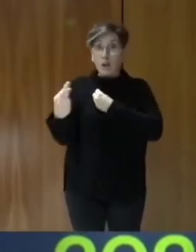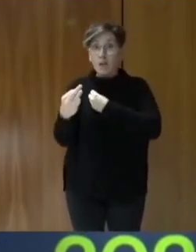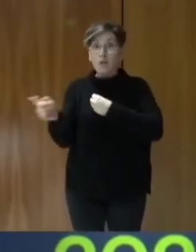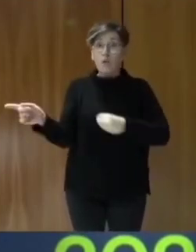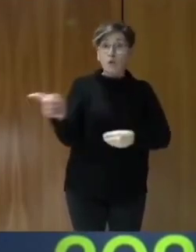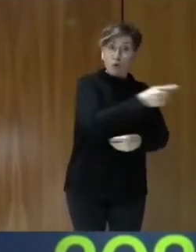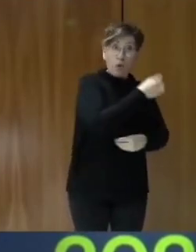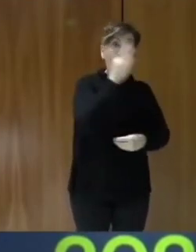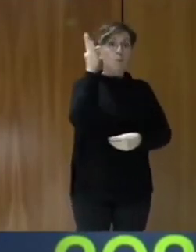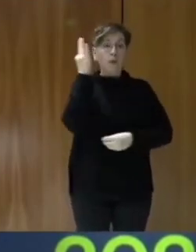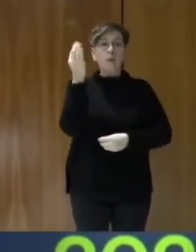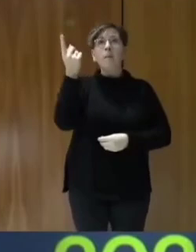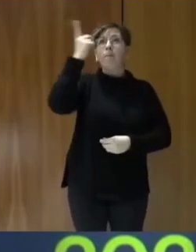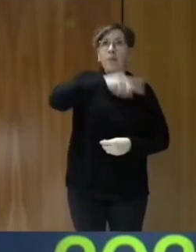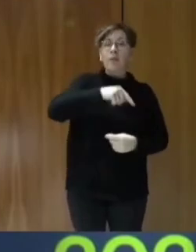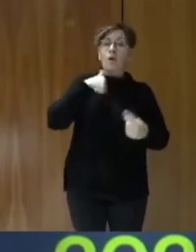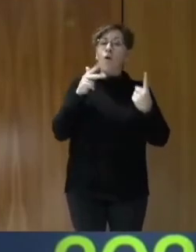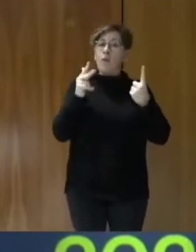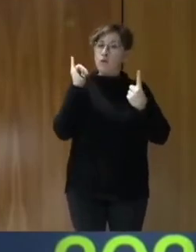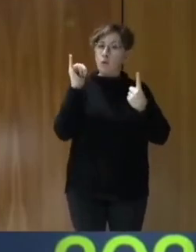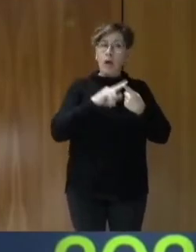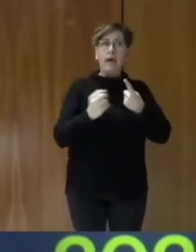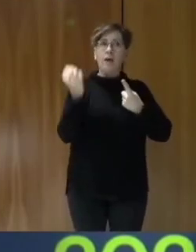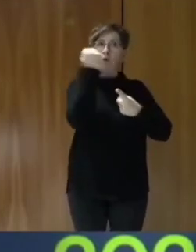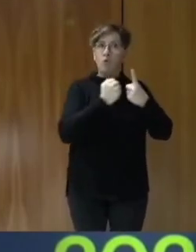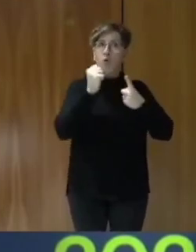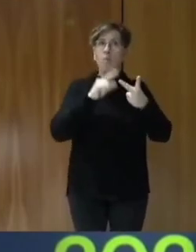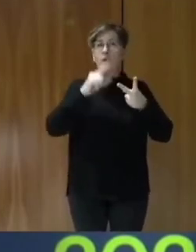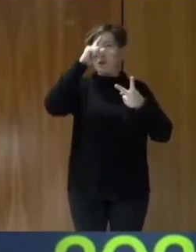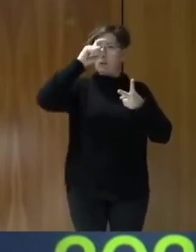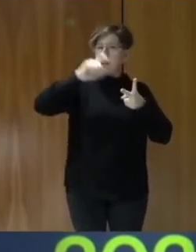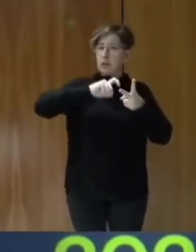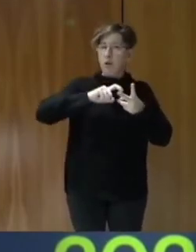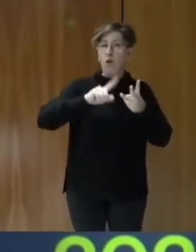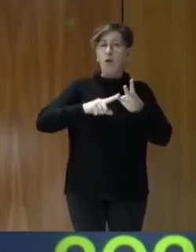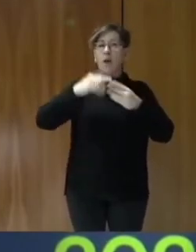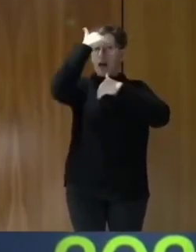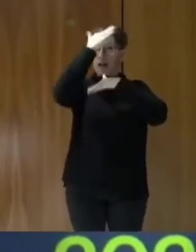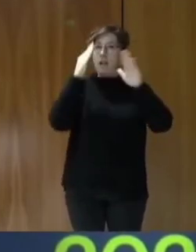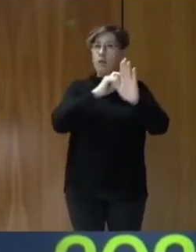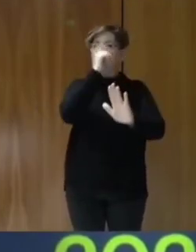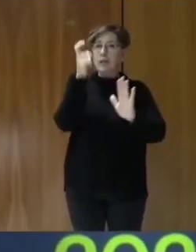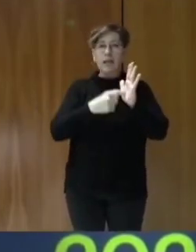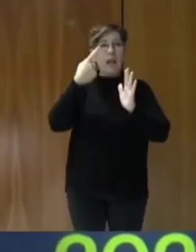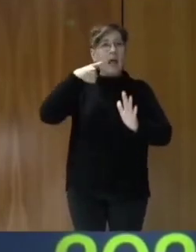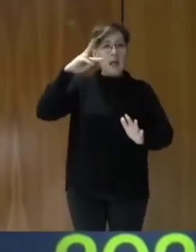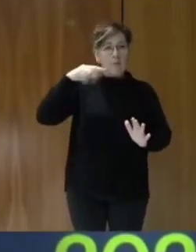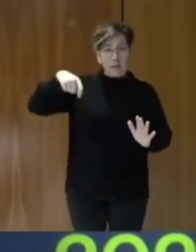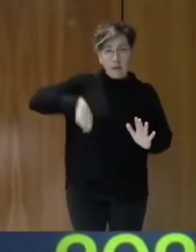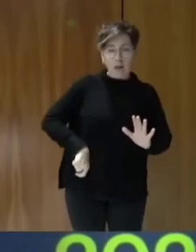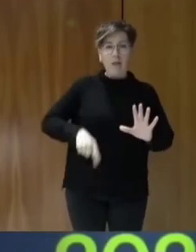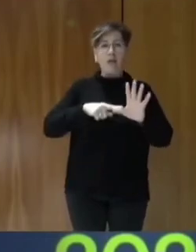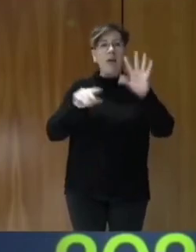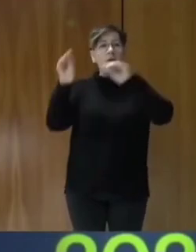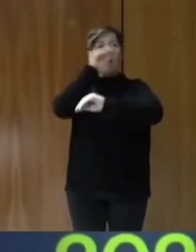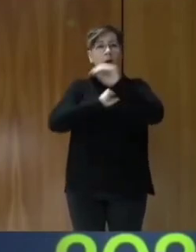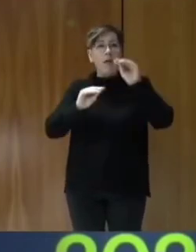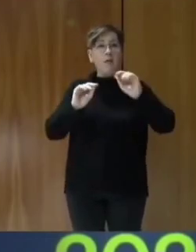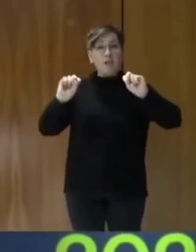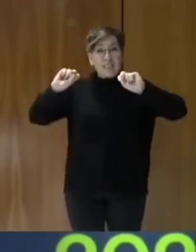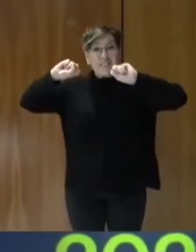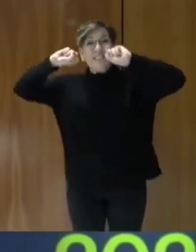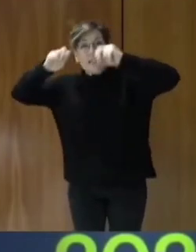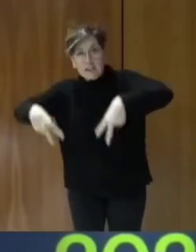tienen derechos económicos, psicológicos, de atención integral especializada y de reparación sin necesidad de